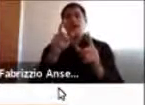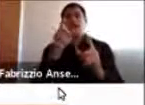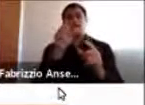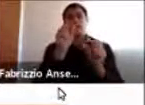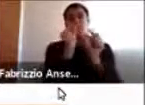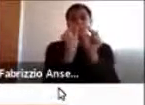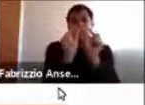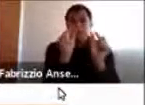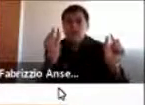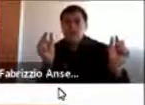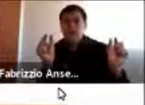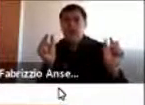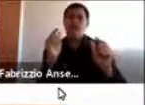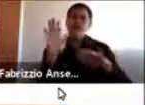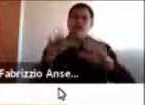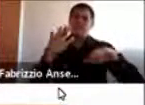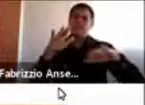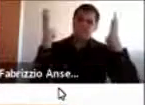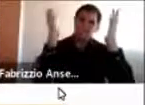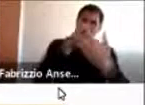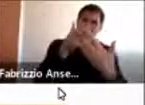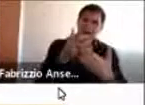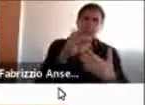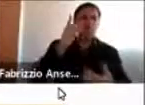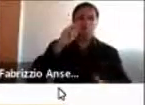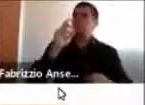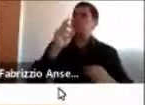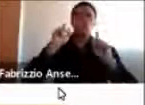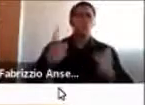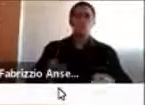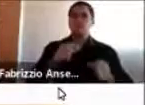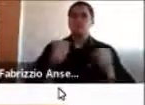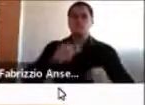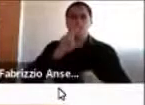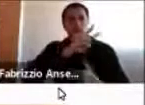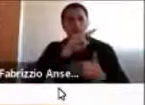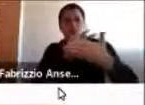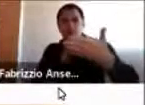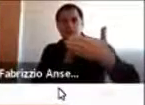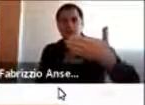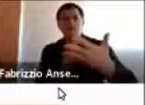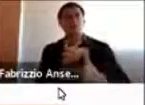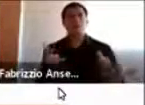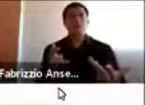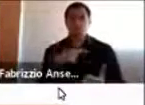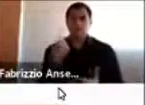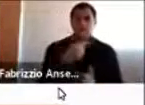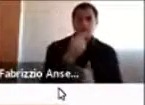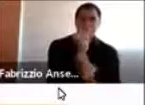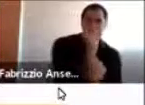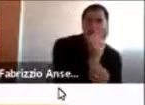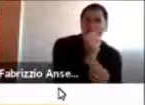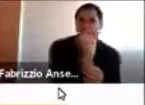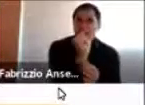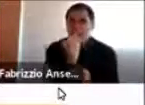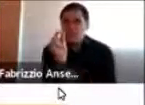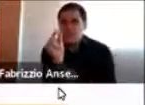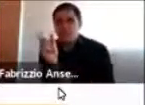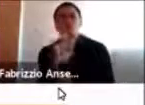podrás leerlo sin problemas. Esto es porque no leemos cada letra por sí mismo, misma, sino la palabra como un todo.